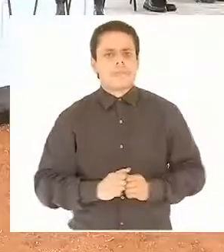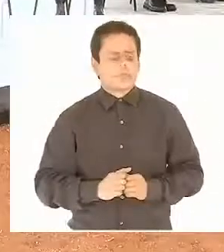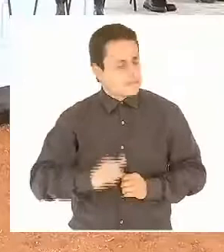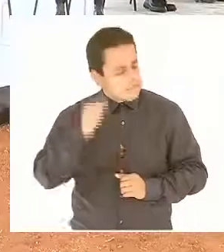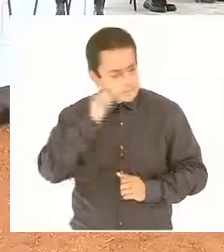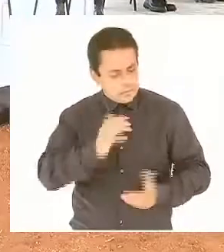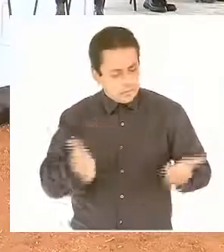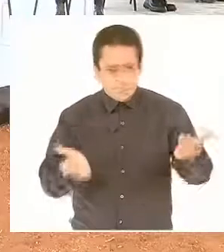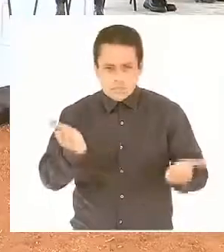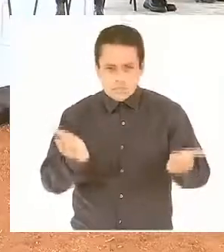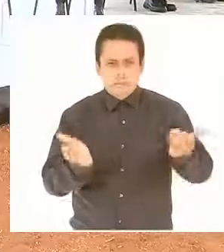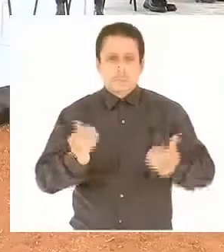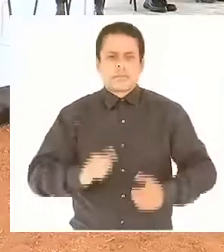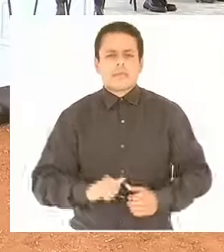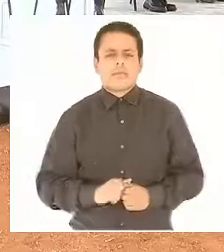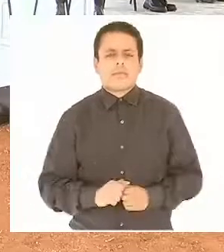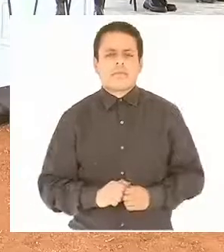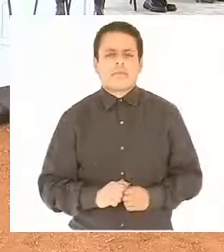Equilibrio.